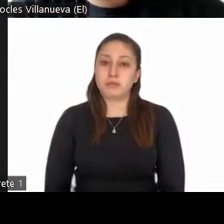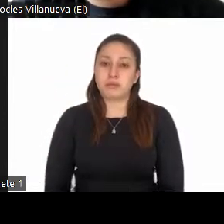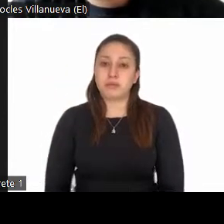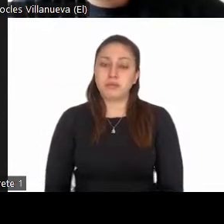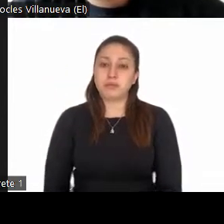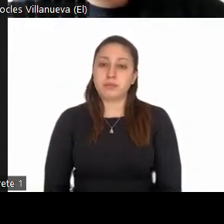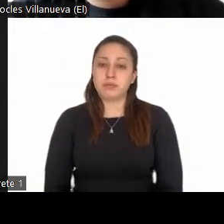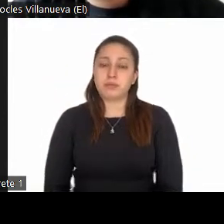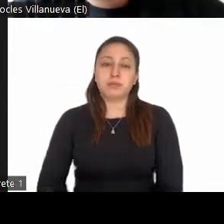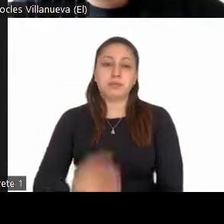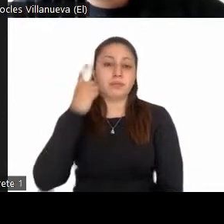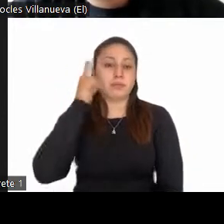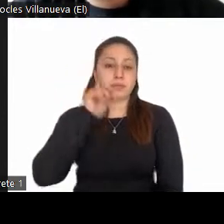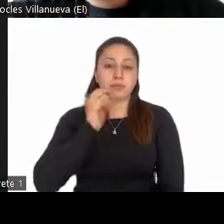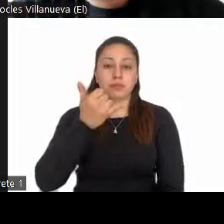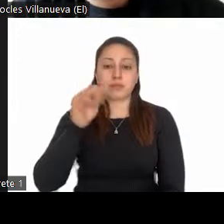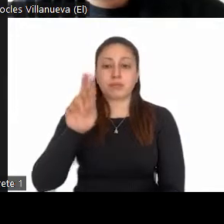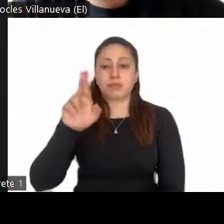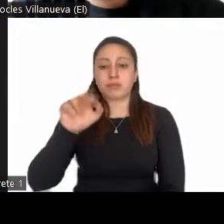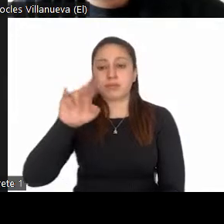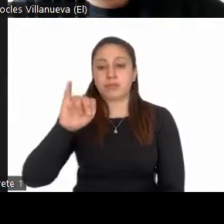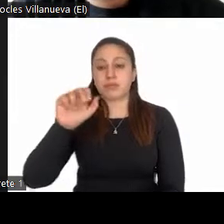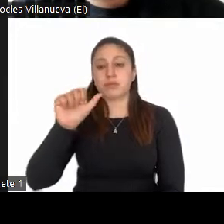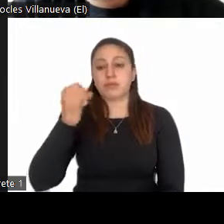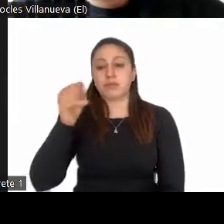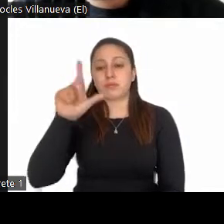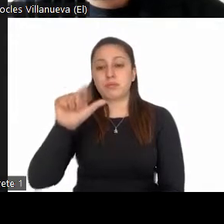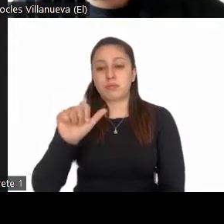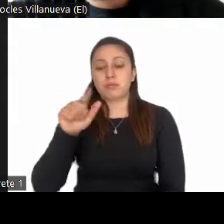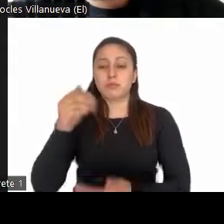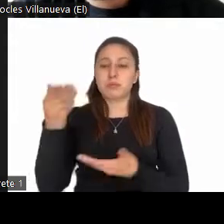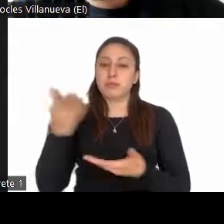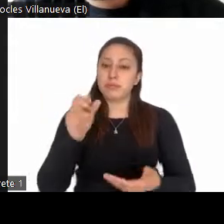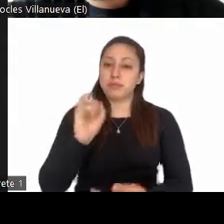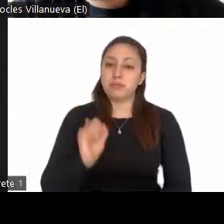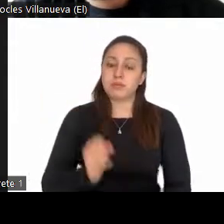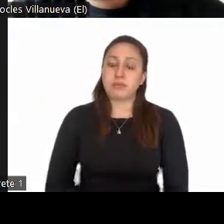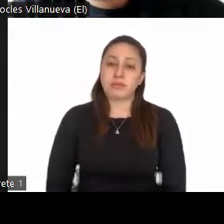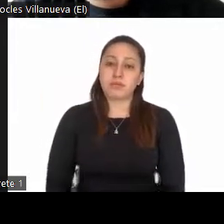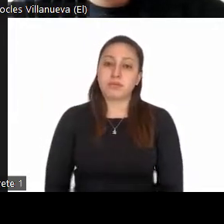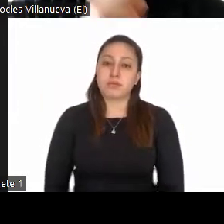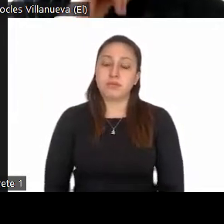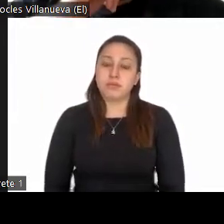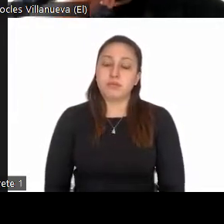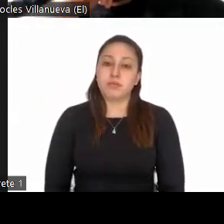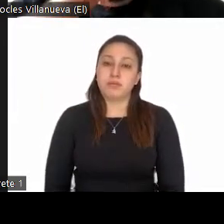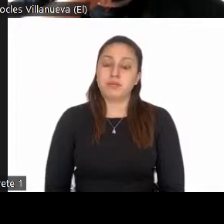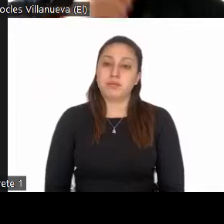Diputada Yuriri Ayala Zúñiga. Ayala Zúñiga, presente. Gracias,